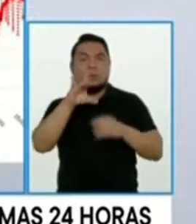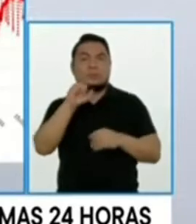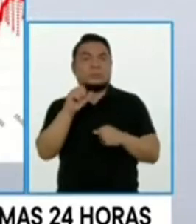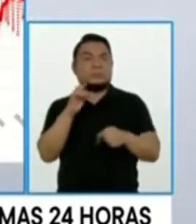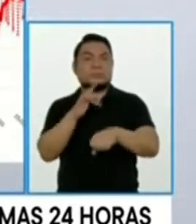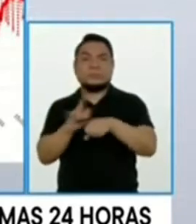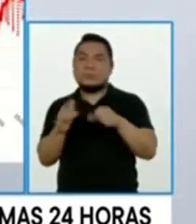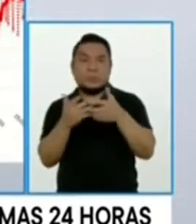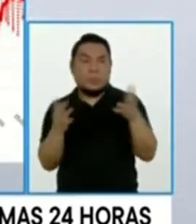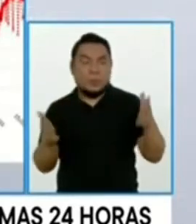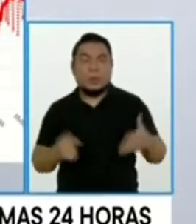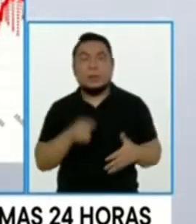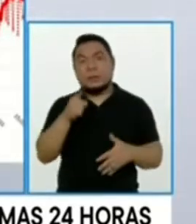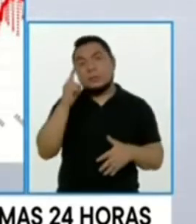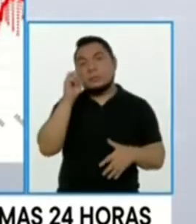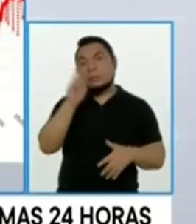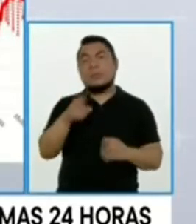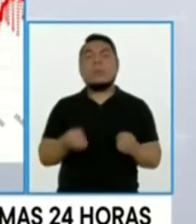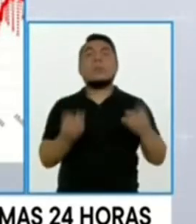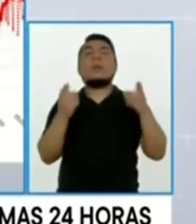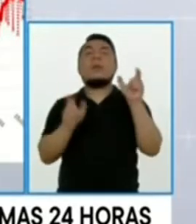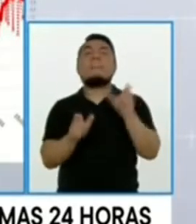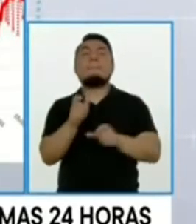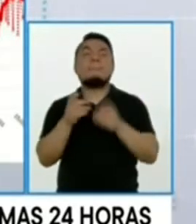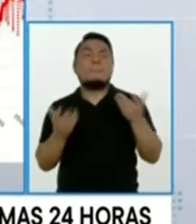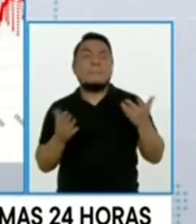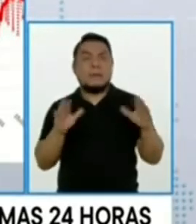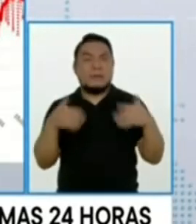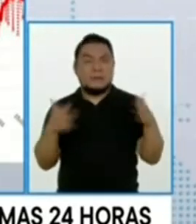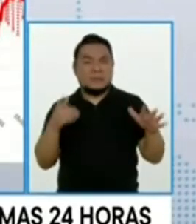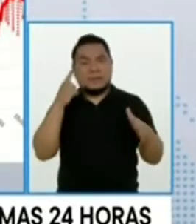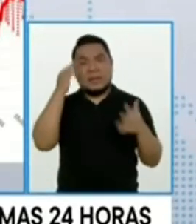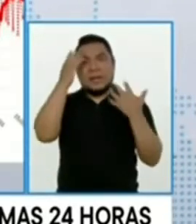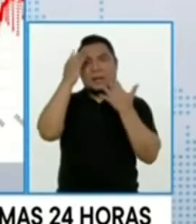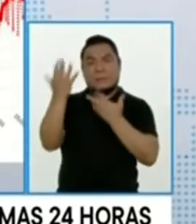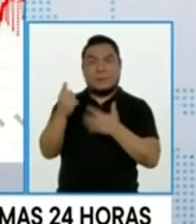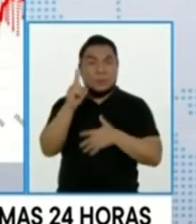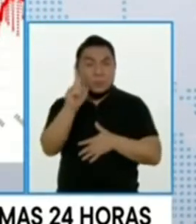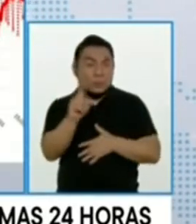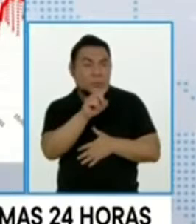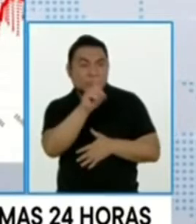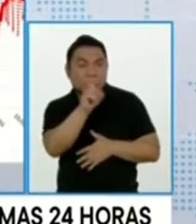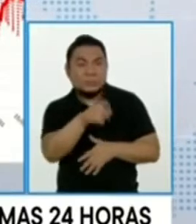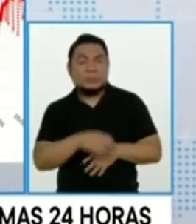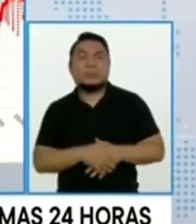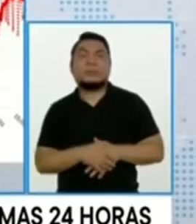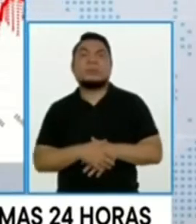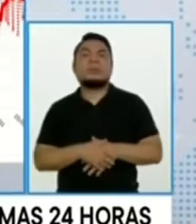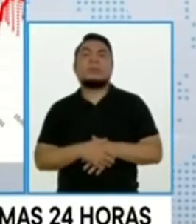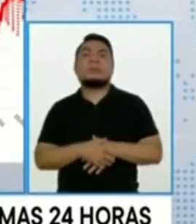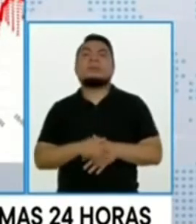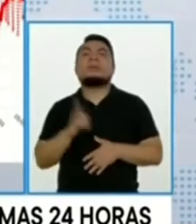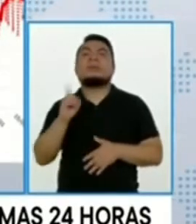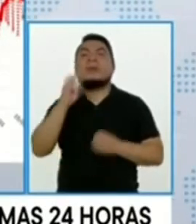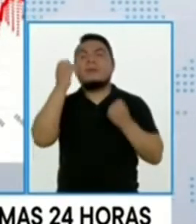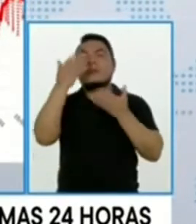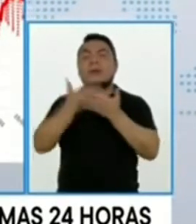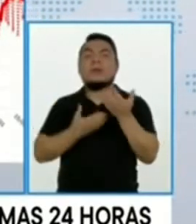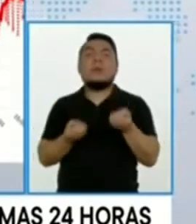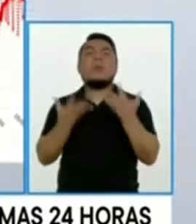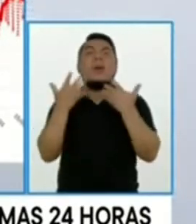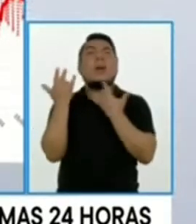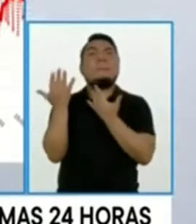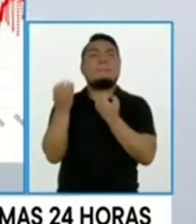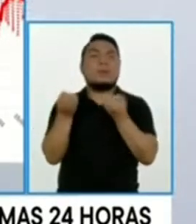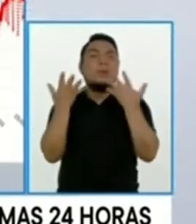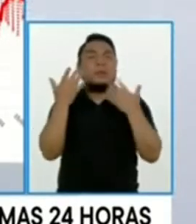vacías. ¿Tienen ustedes la proyección de cuántas personas están en espera por una? No tenemos la proyección de cuántas están en